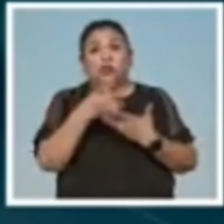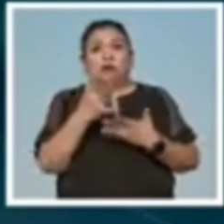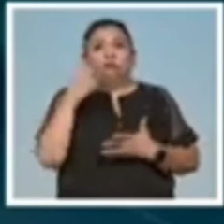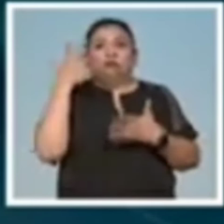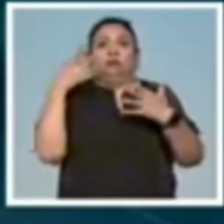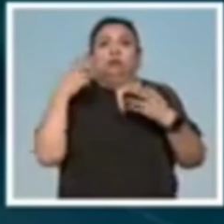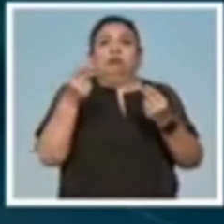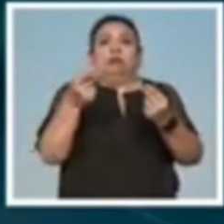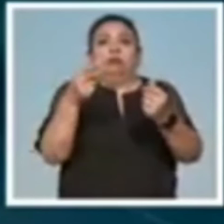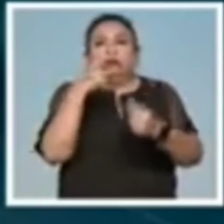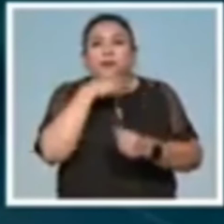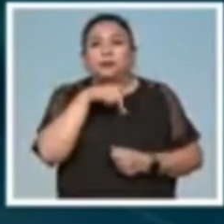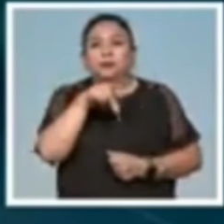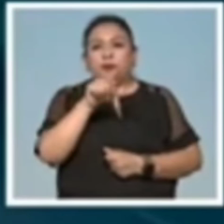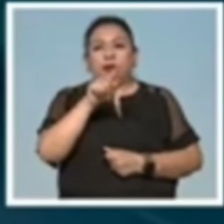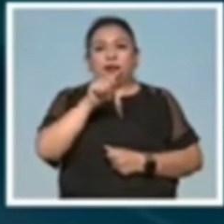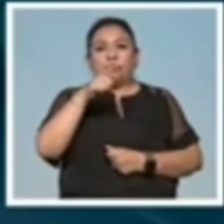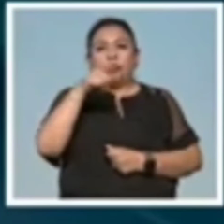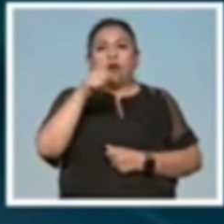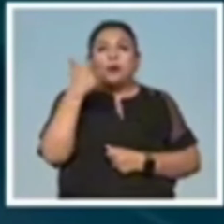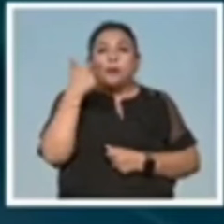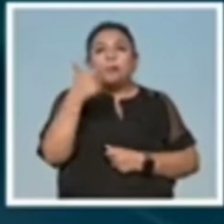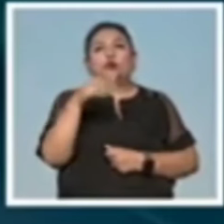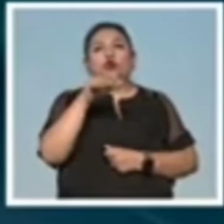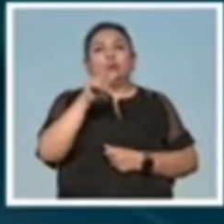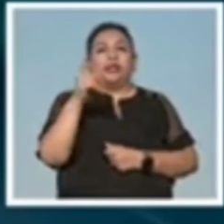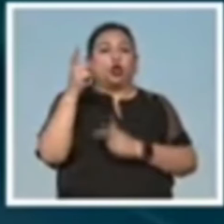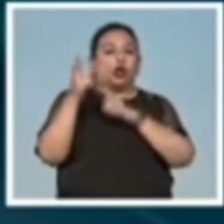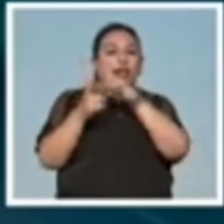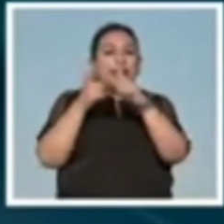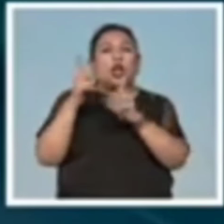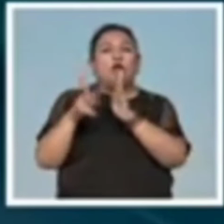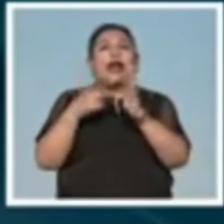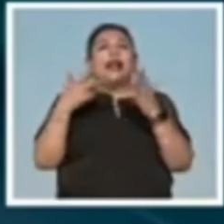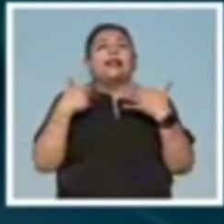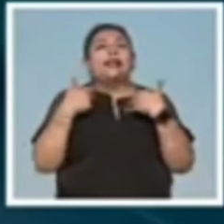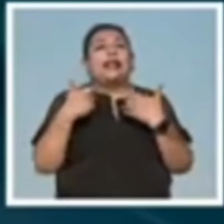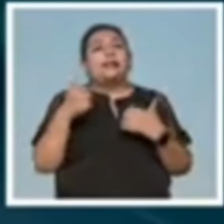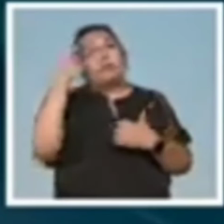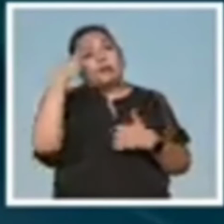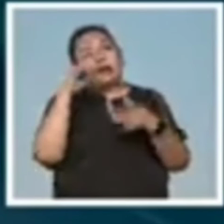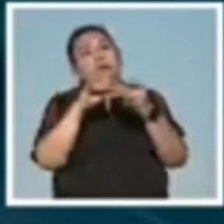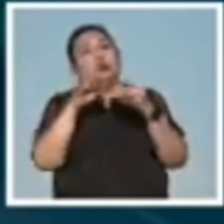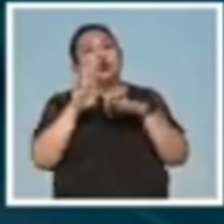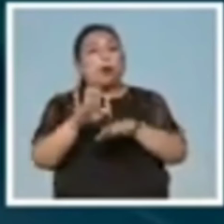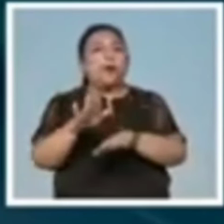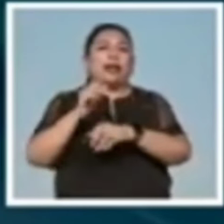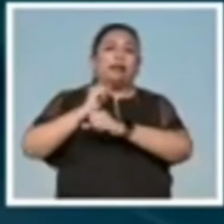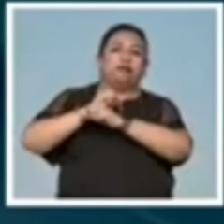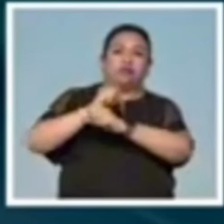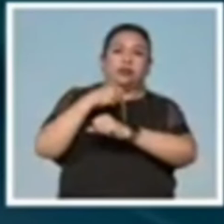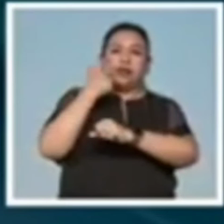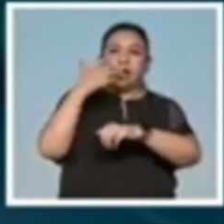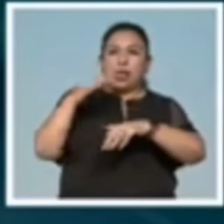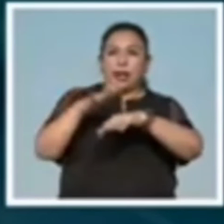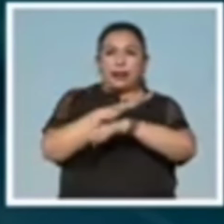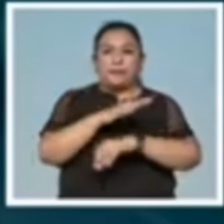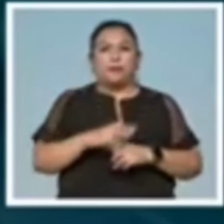acelerar. Antígona Plástica retoma el mito griego y lo reinterpreta para hablarnos de la resistencia al